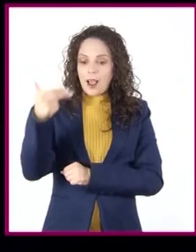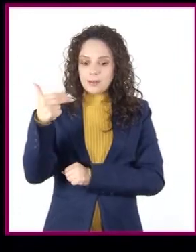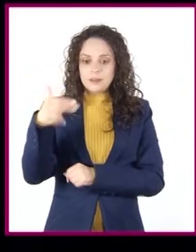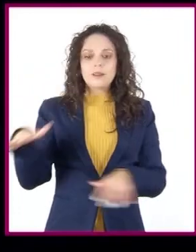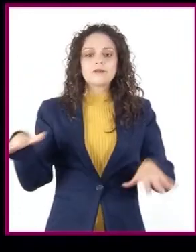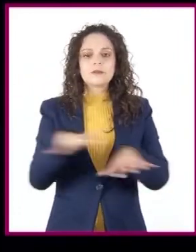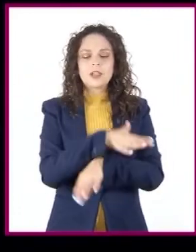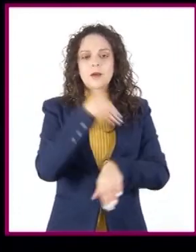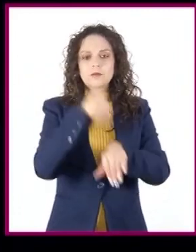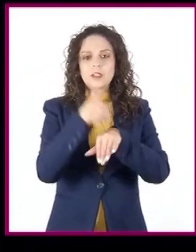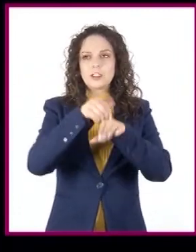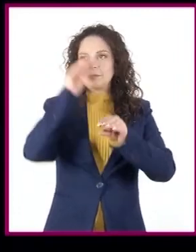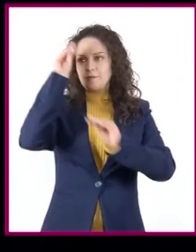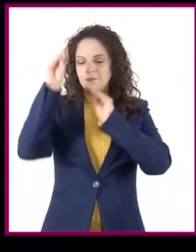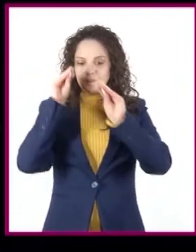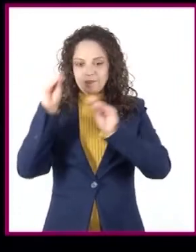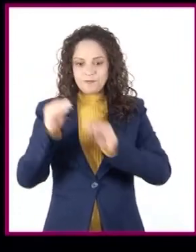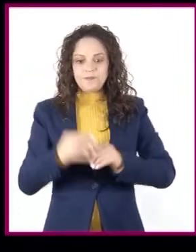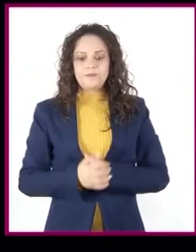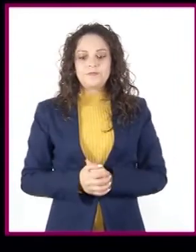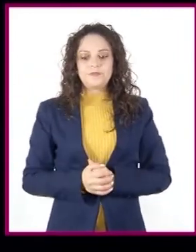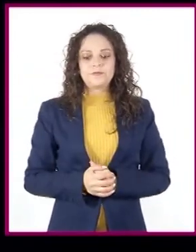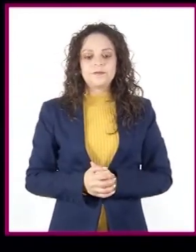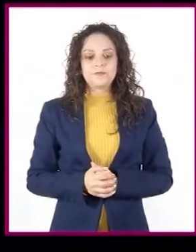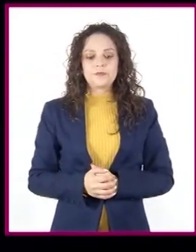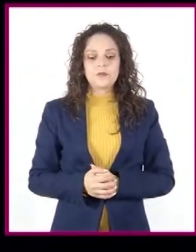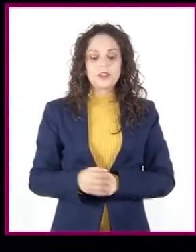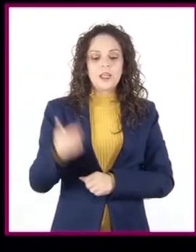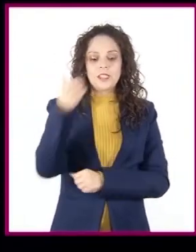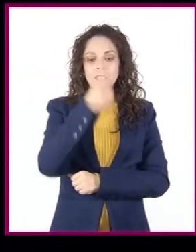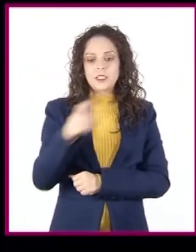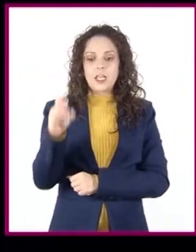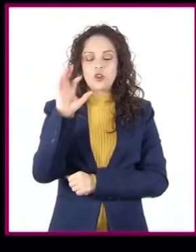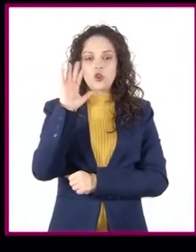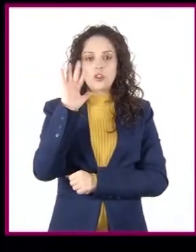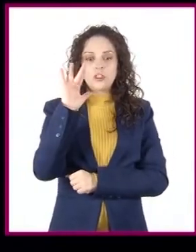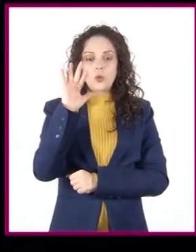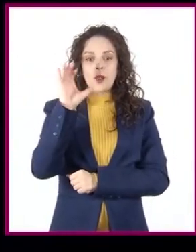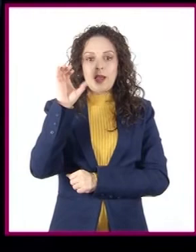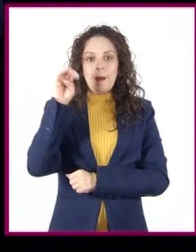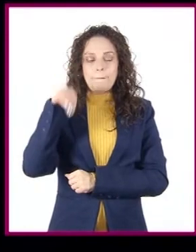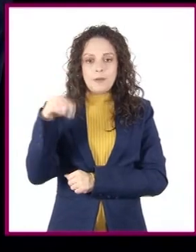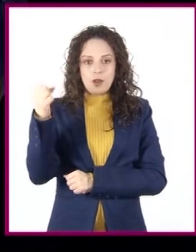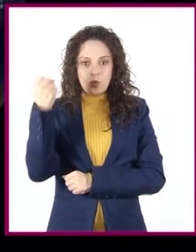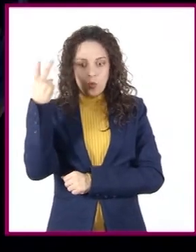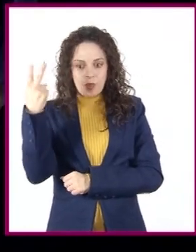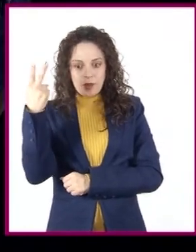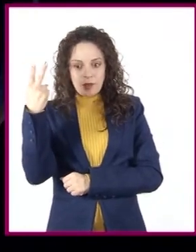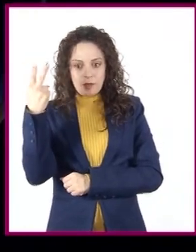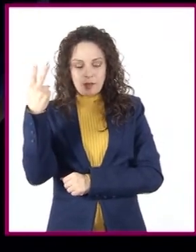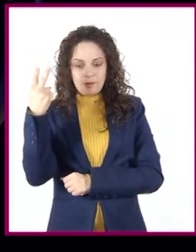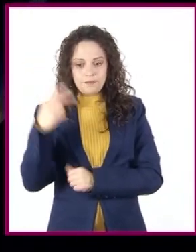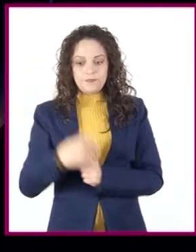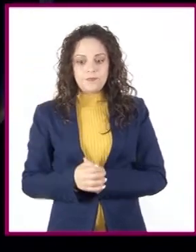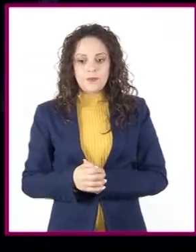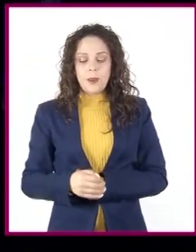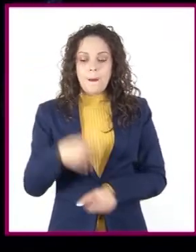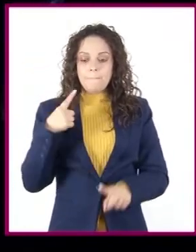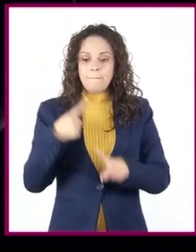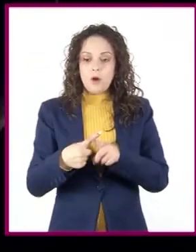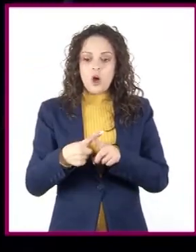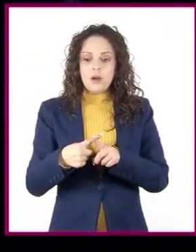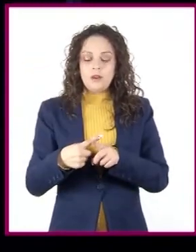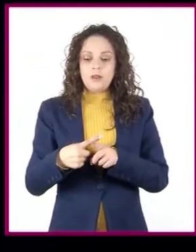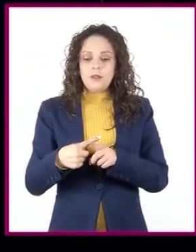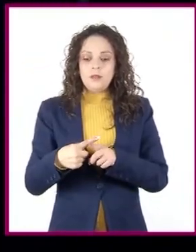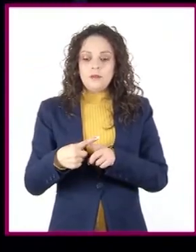valores. El área de la base es de 150 centímetros cuadrados, que multiplica a la altura,